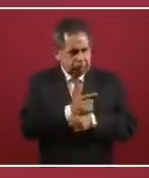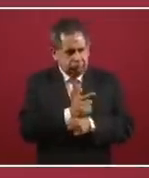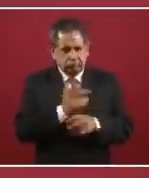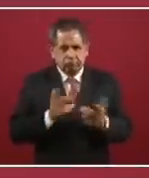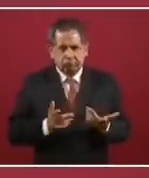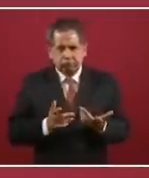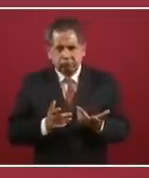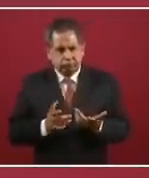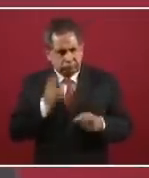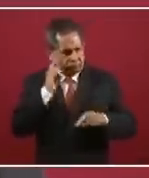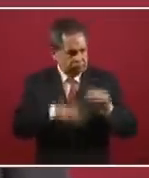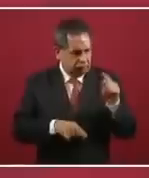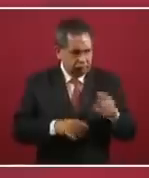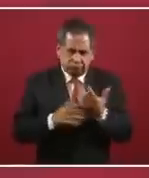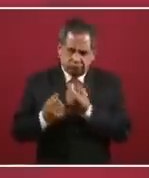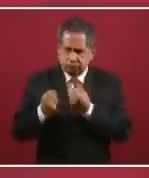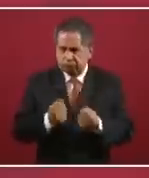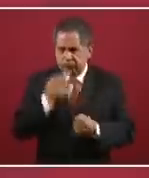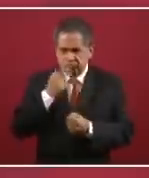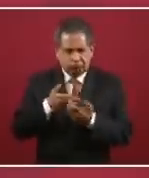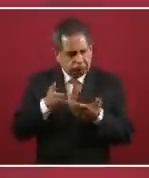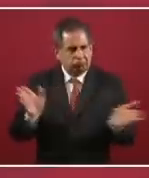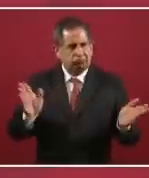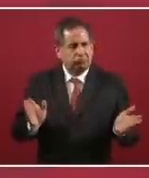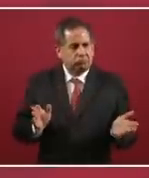se fortalecen las instituciones.